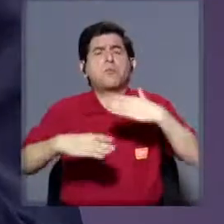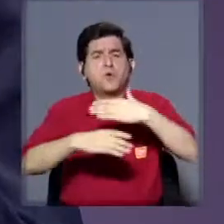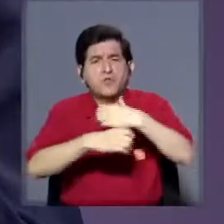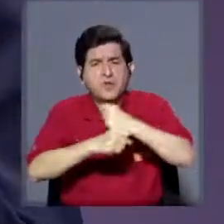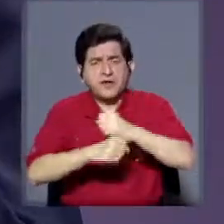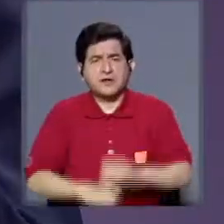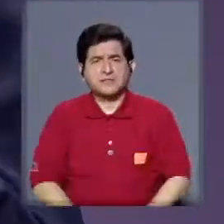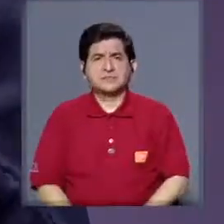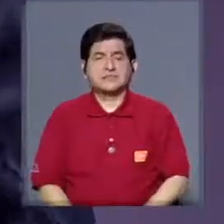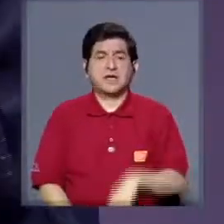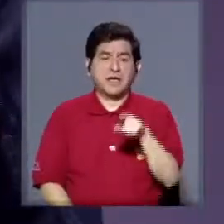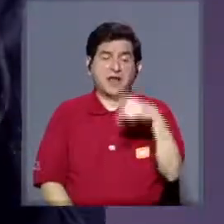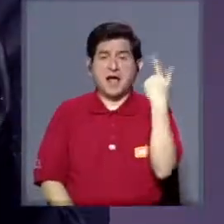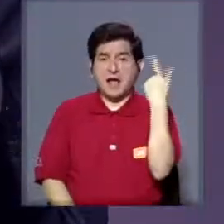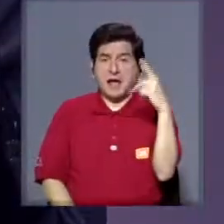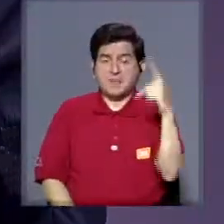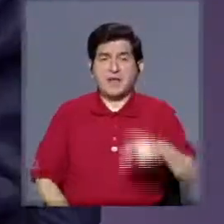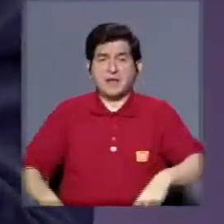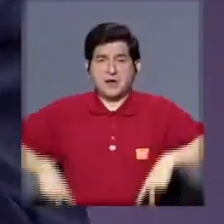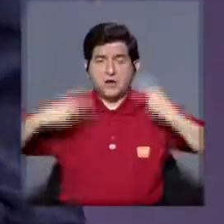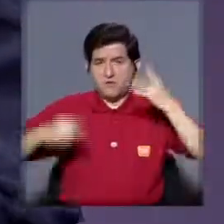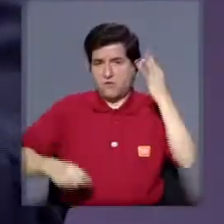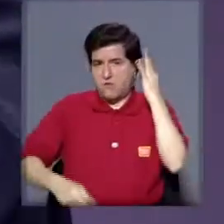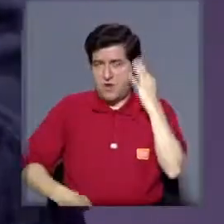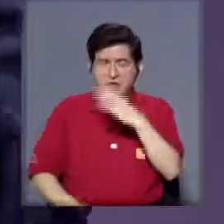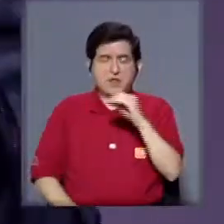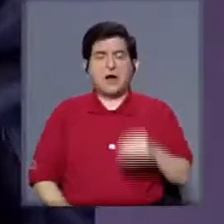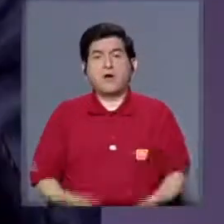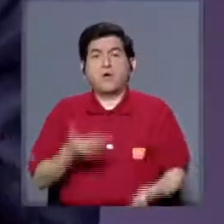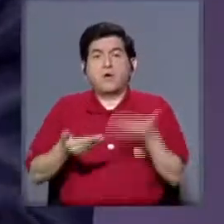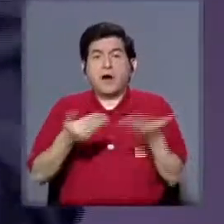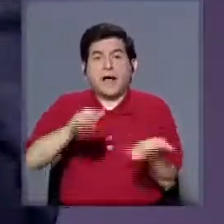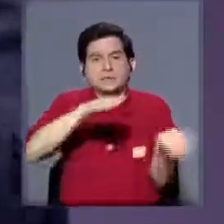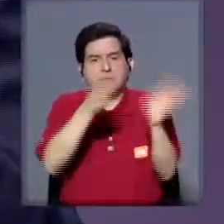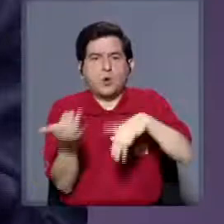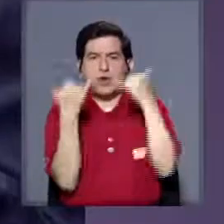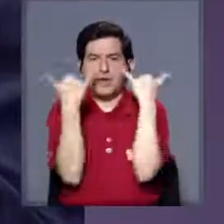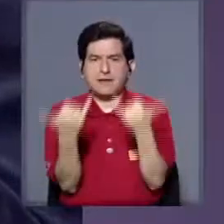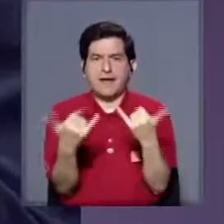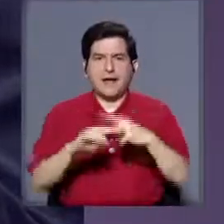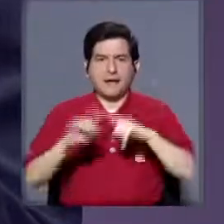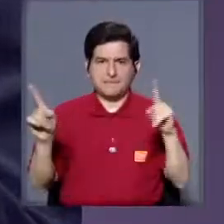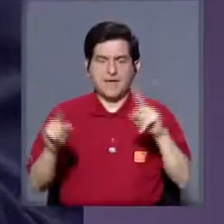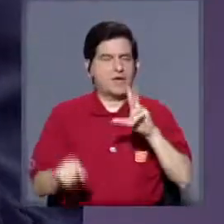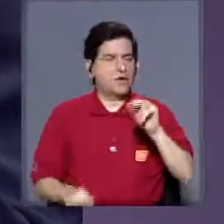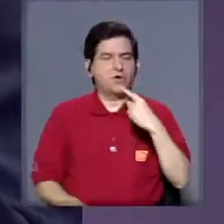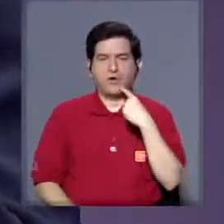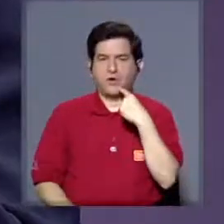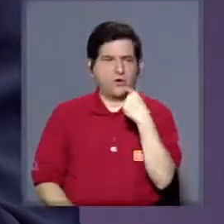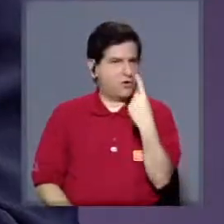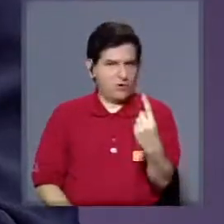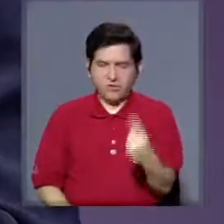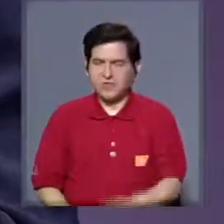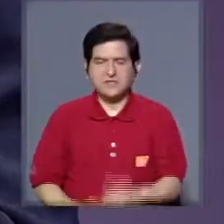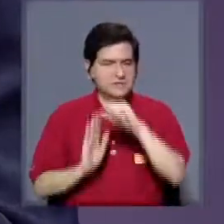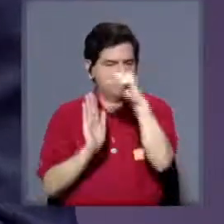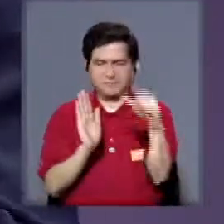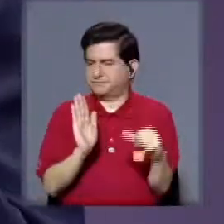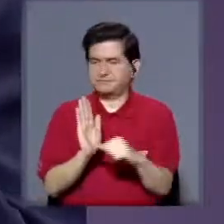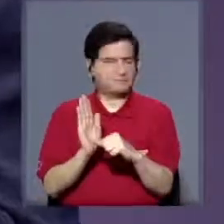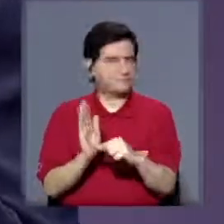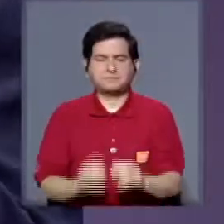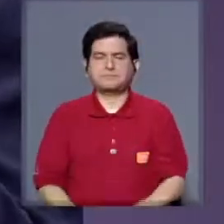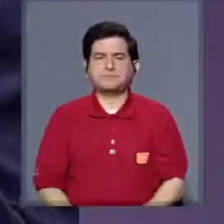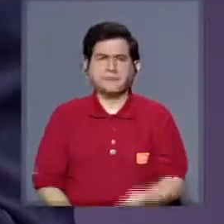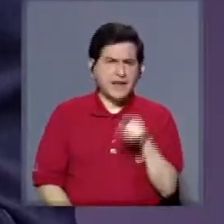cuando esté en riesgo la vida de la mujer o cuando esté a punto de morirse pero eso no es lo que dice el artículo verdad